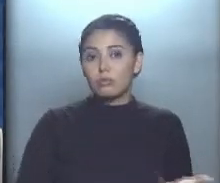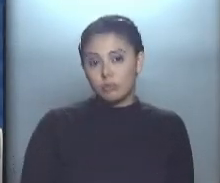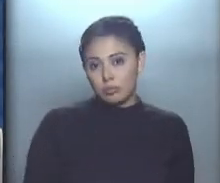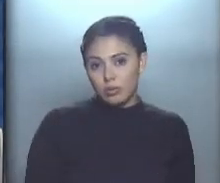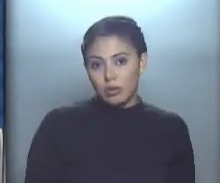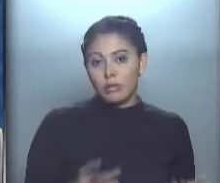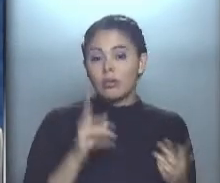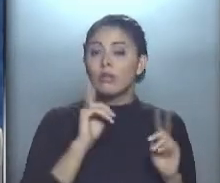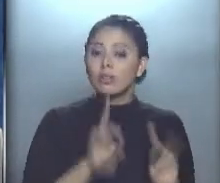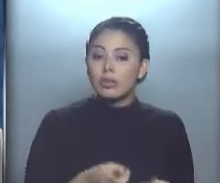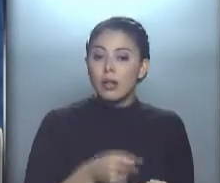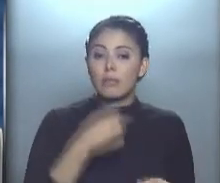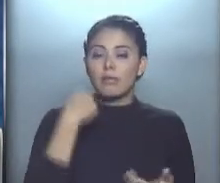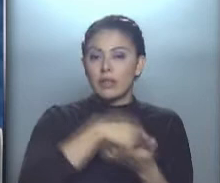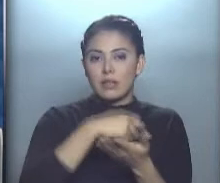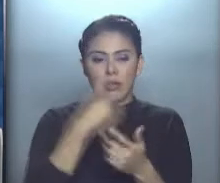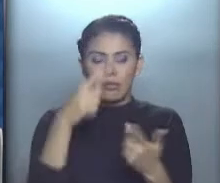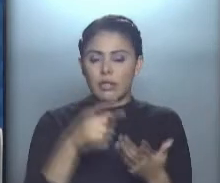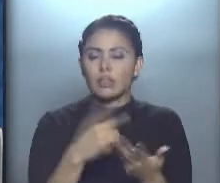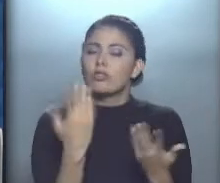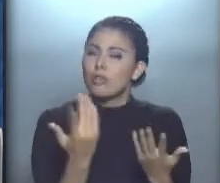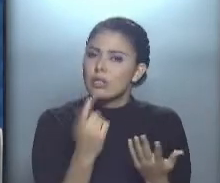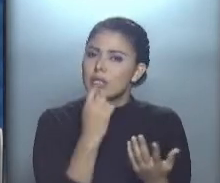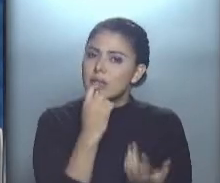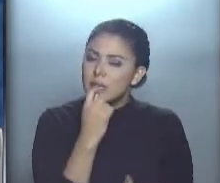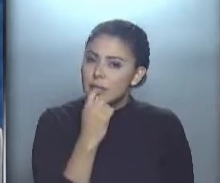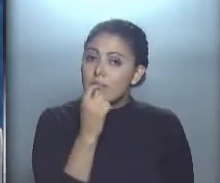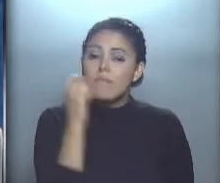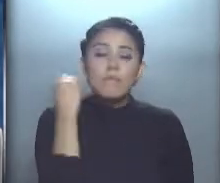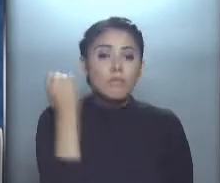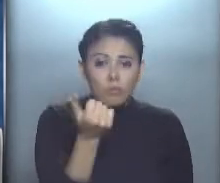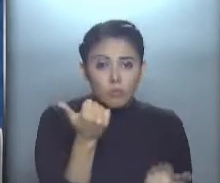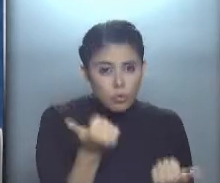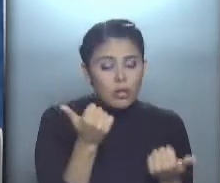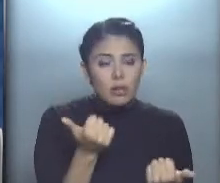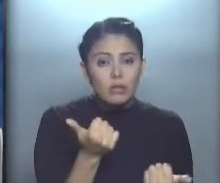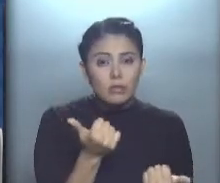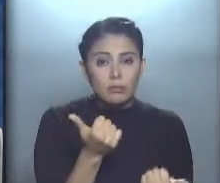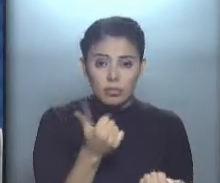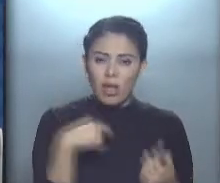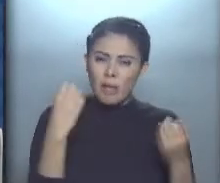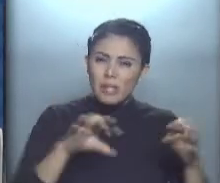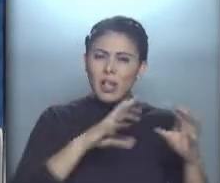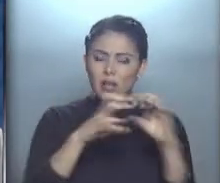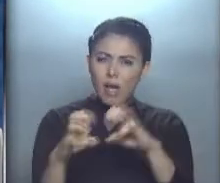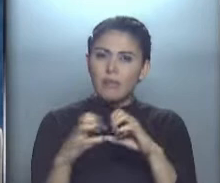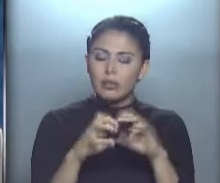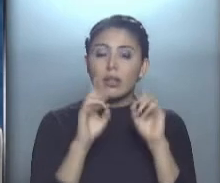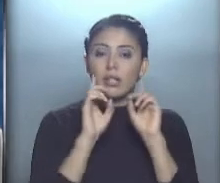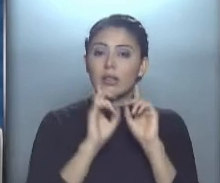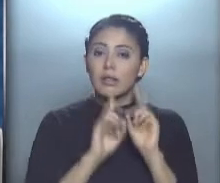fiscal, impositiva y o financiera. Por lo tanto, es muy bueno dar este debate. Del mismo